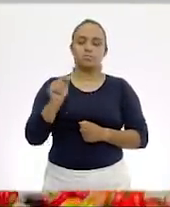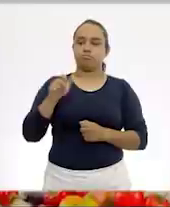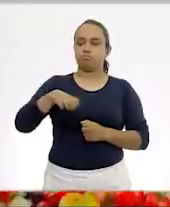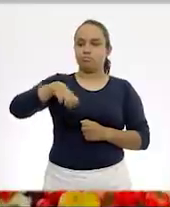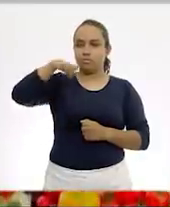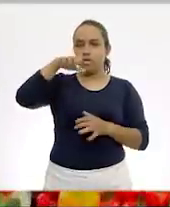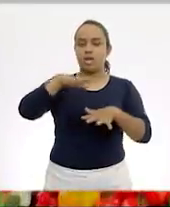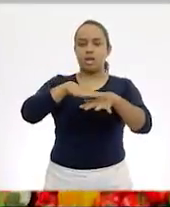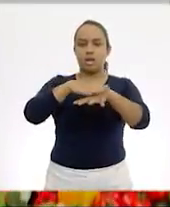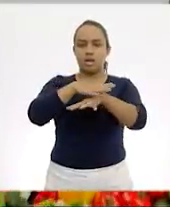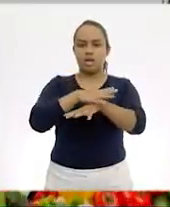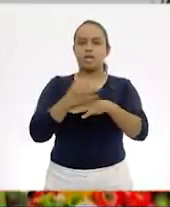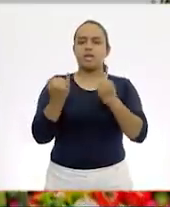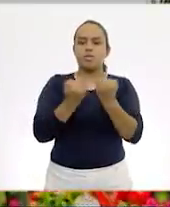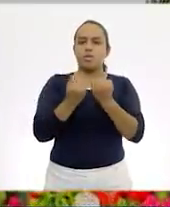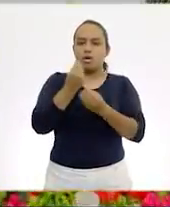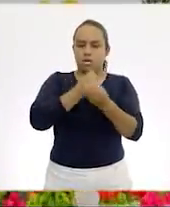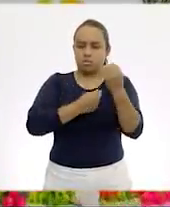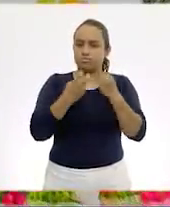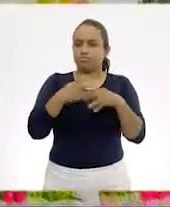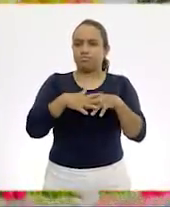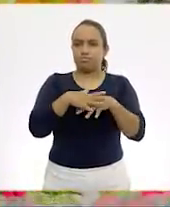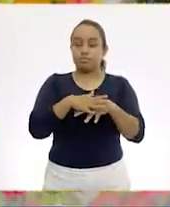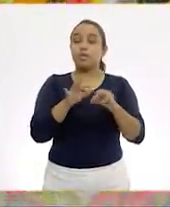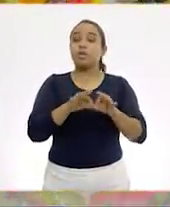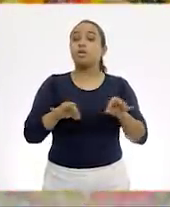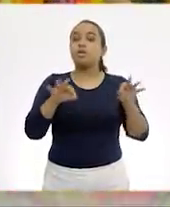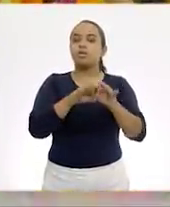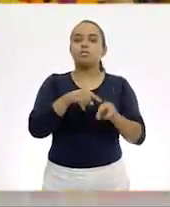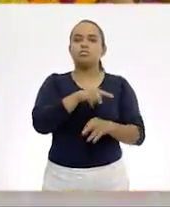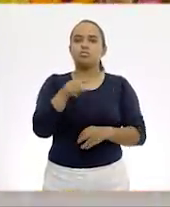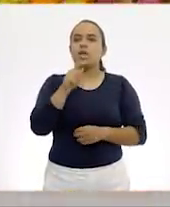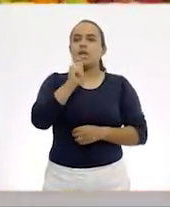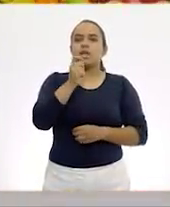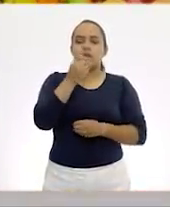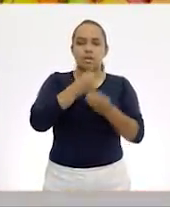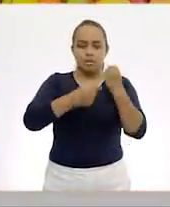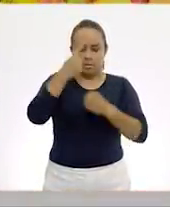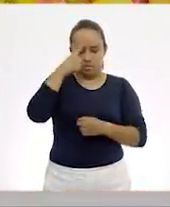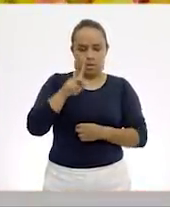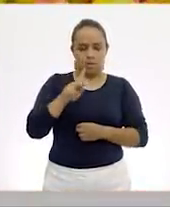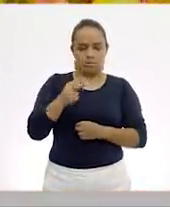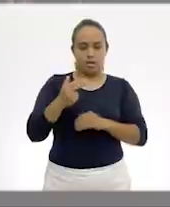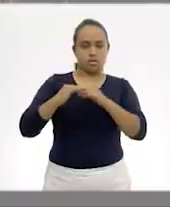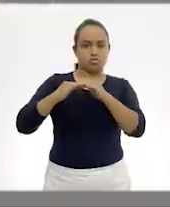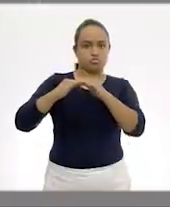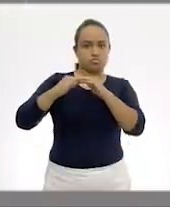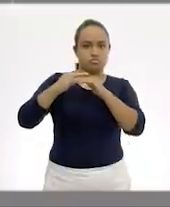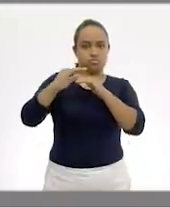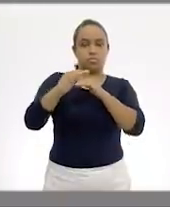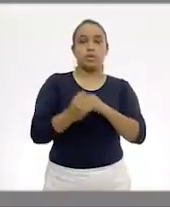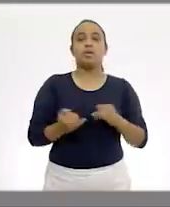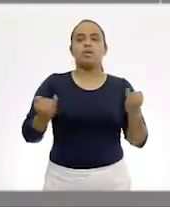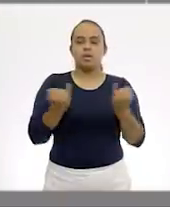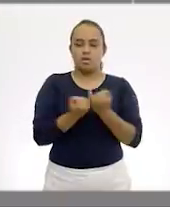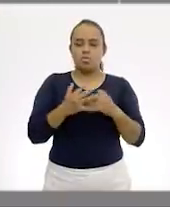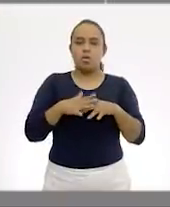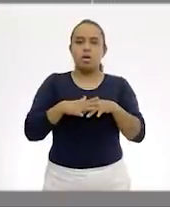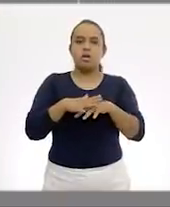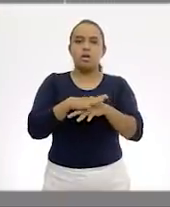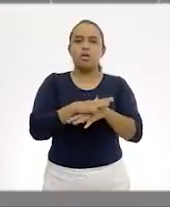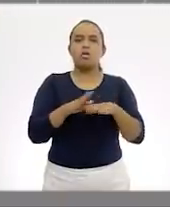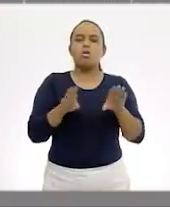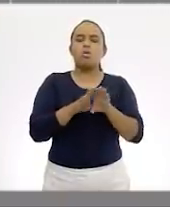y también cambia con la alimentación. Es muy importante lo que nosotros comemos para tener un pH estable. También cambia con